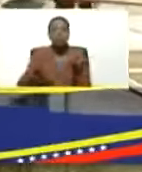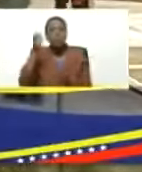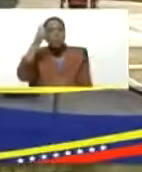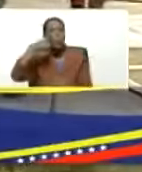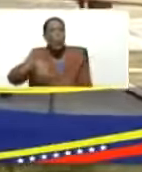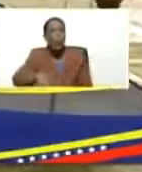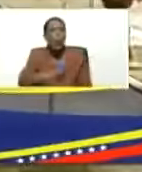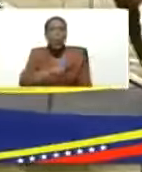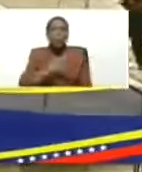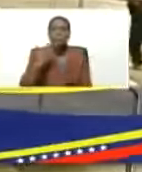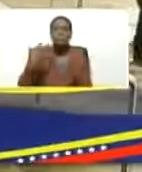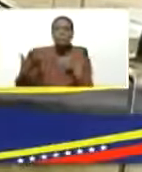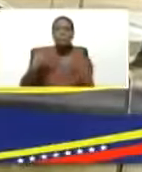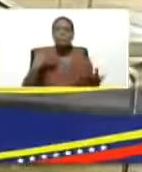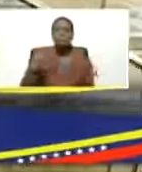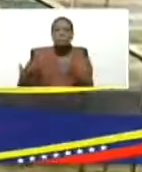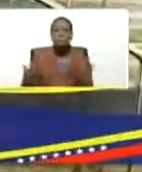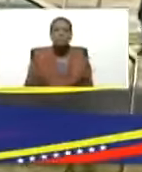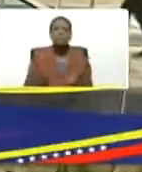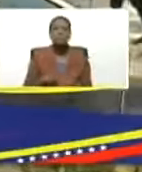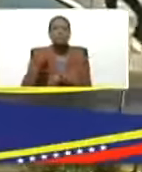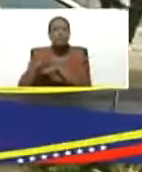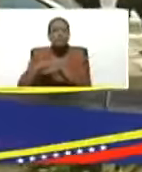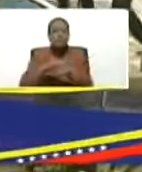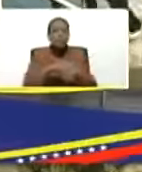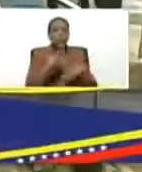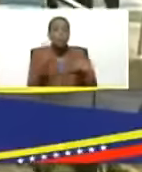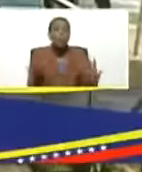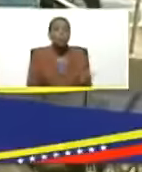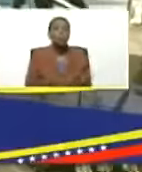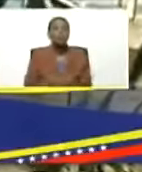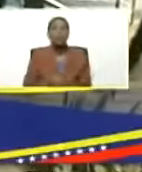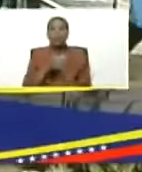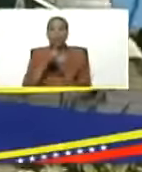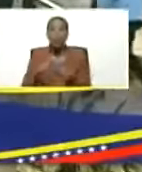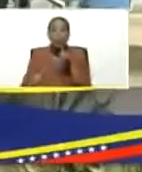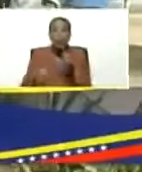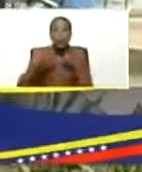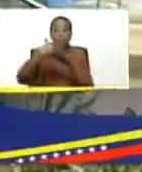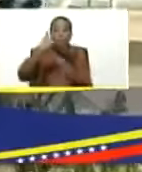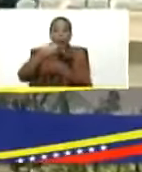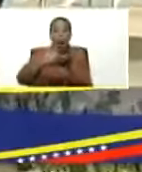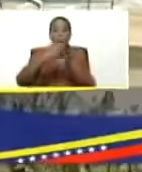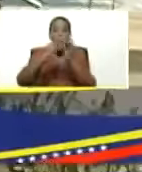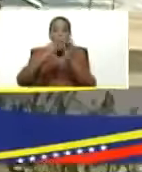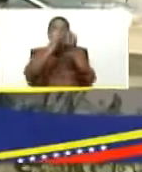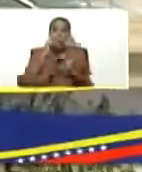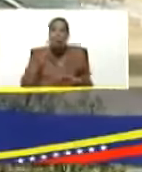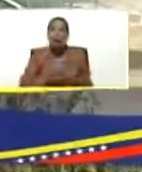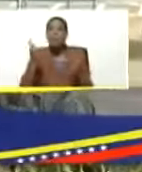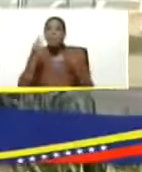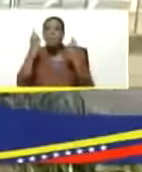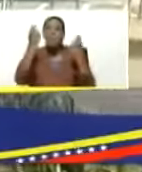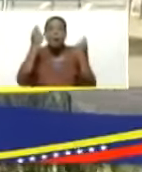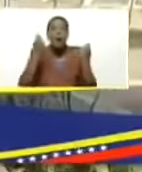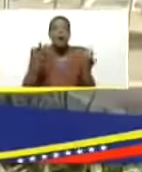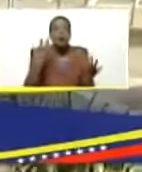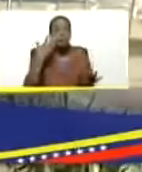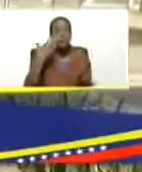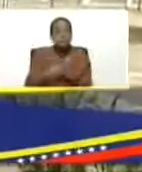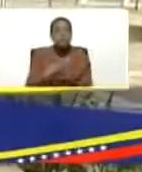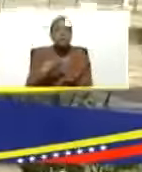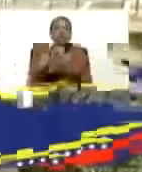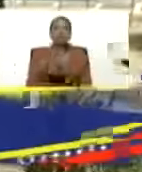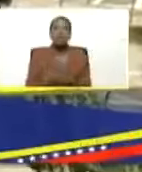pueblo? ¿Qué dice el pueblo? ¿Cómo se debe de llamar en este hospital? Y se hicieron las consultas respectivas al poder popular, dando como